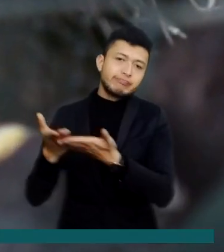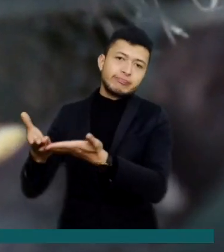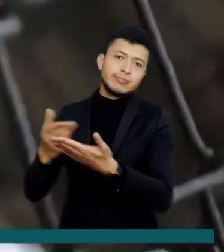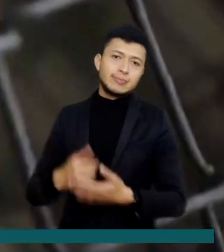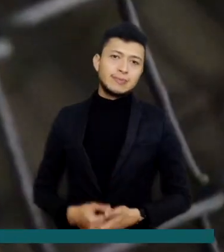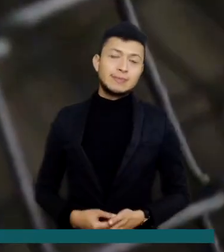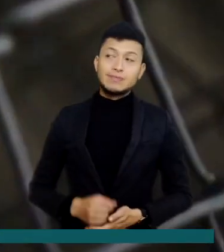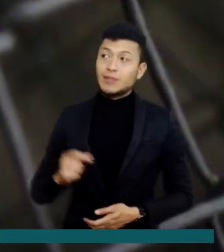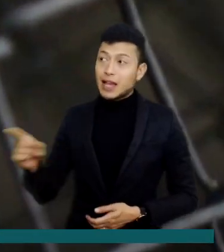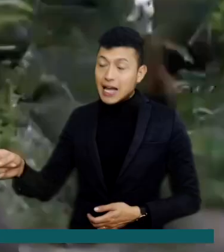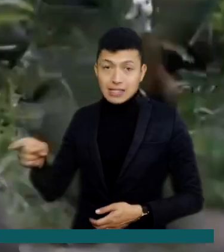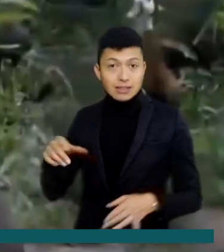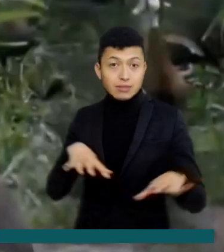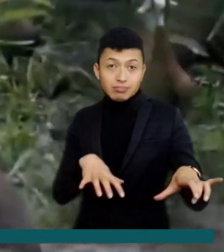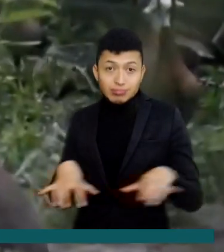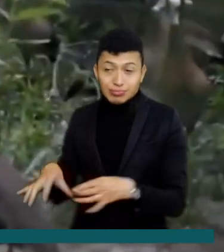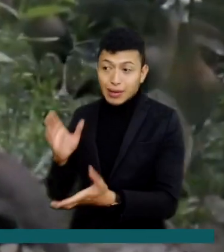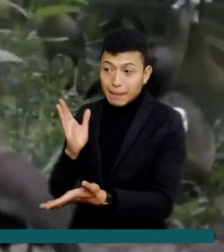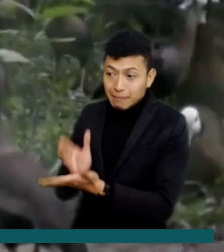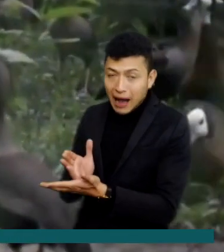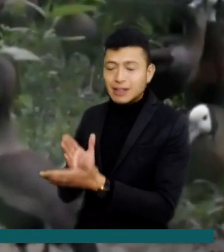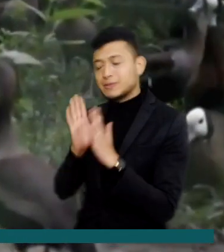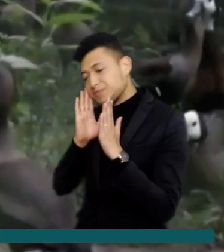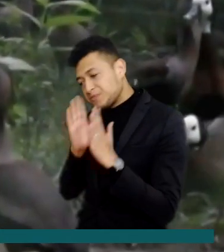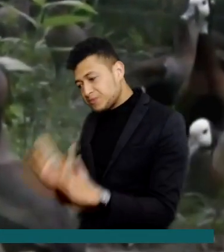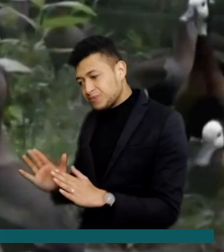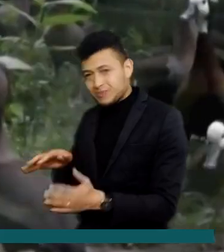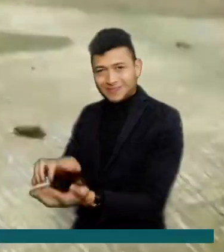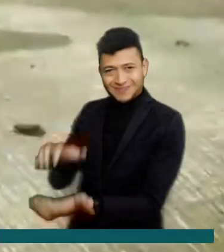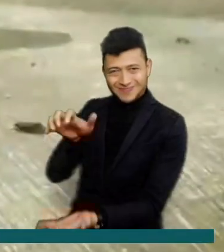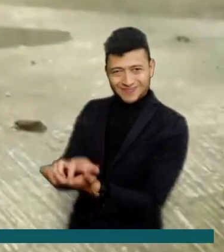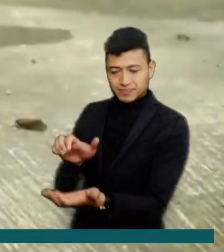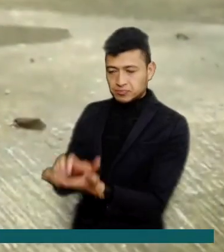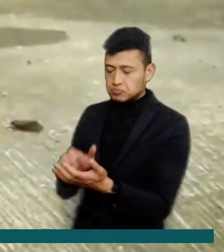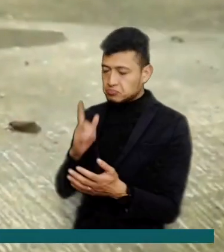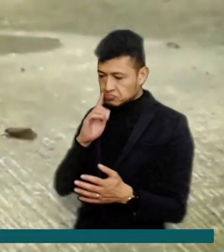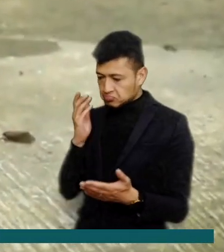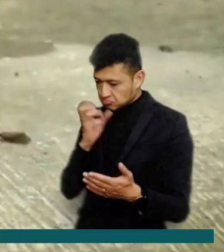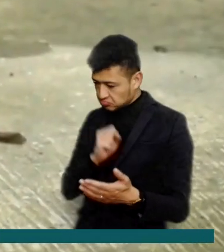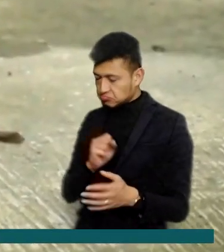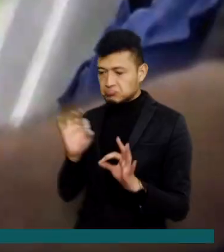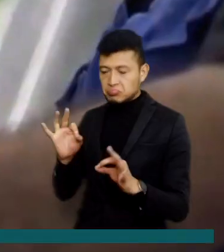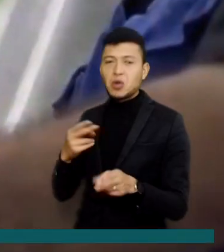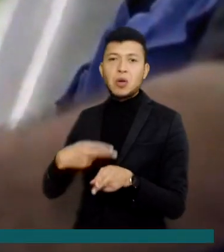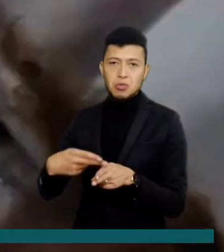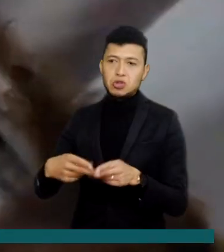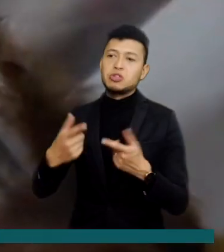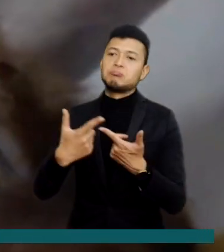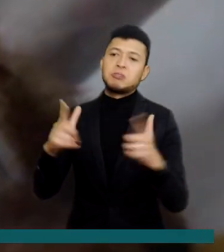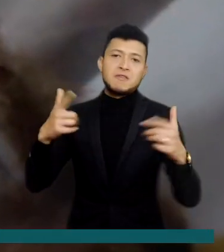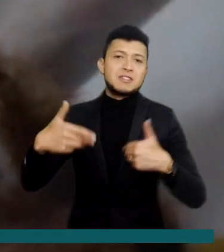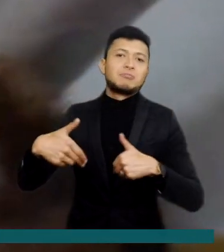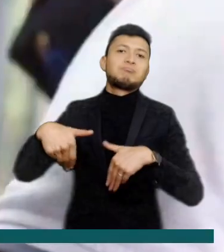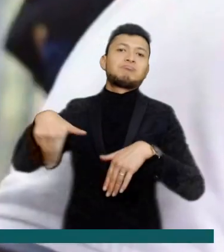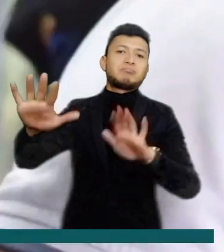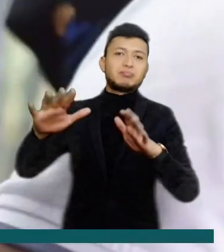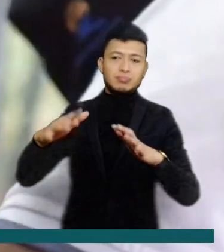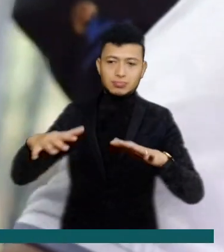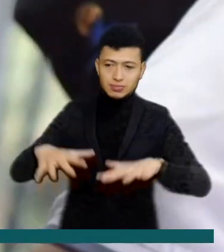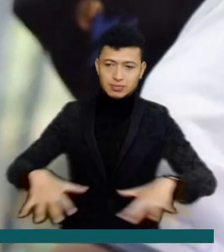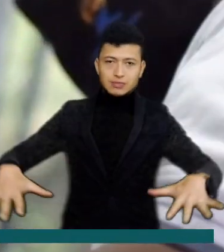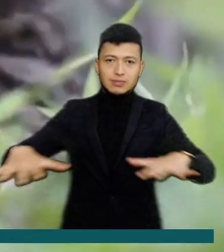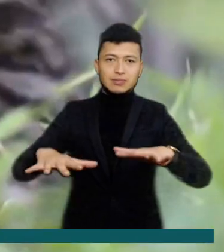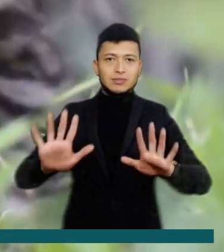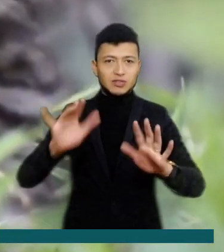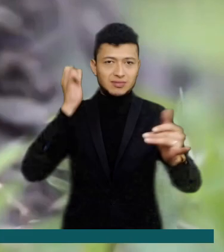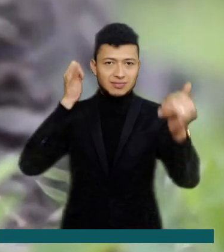Por fortuna esta historia tuvo un final feliz. Después del tratamiento y la valoración, esta babilla muy seguramente será dada de alta y liberada nuevamente